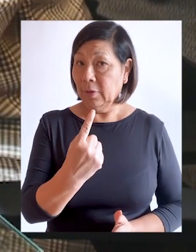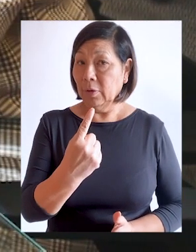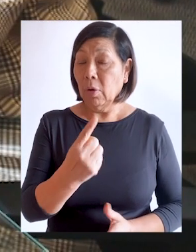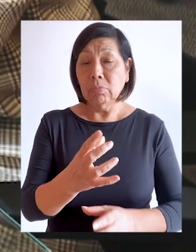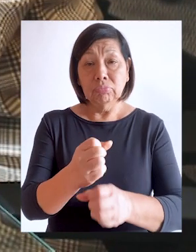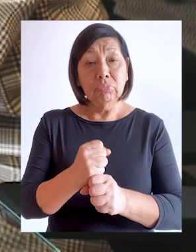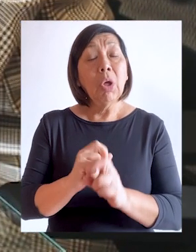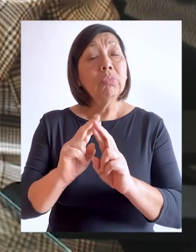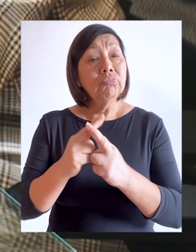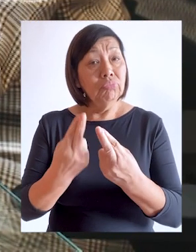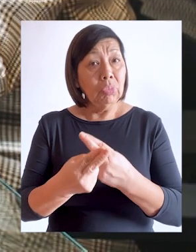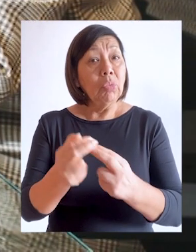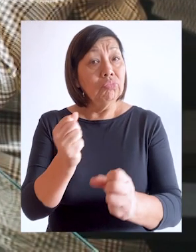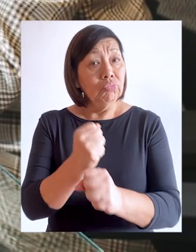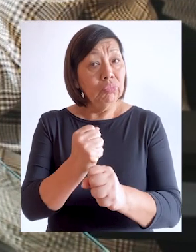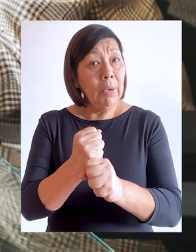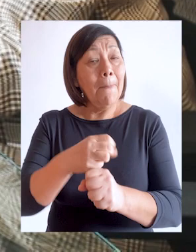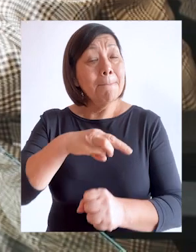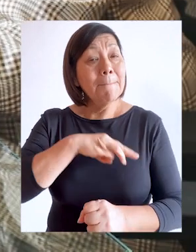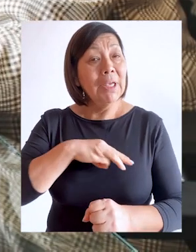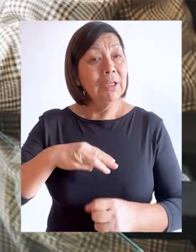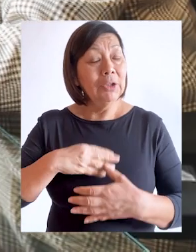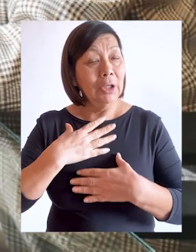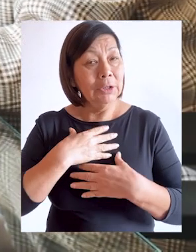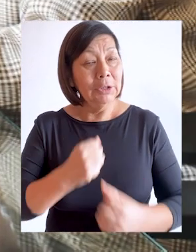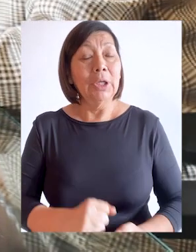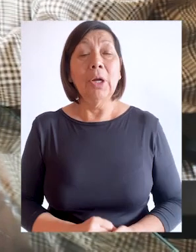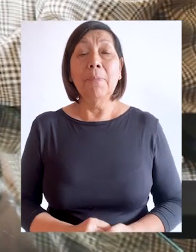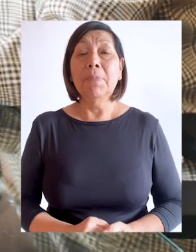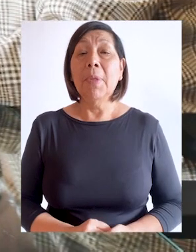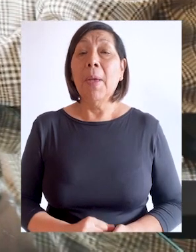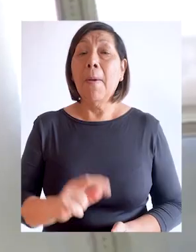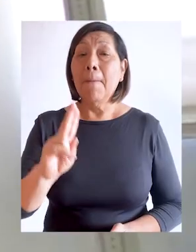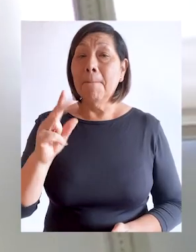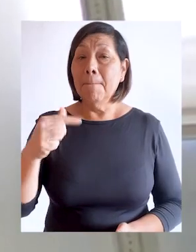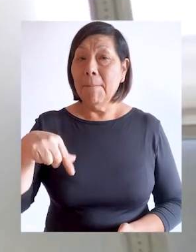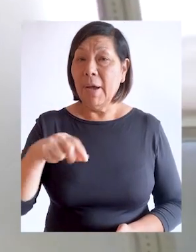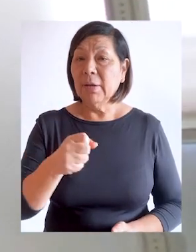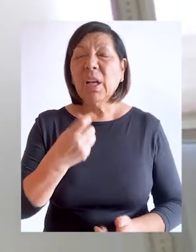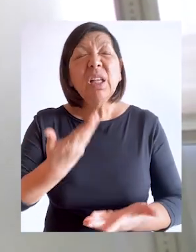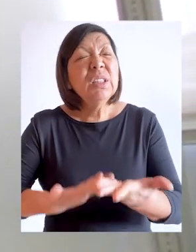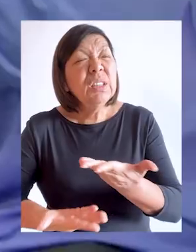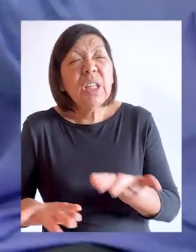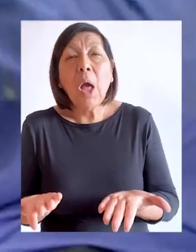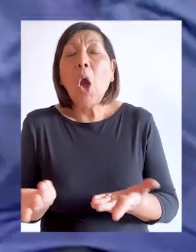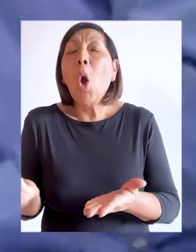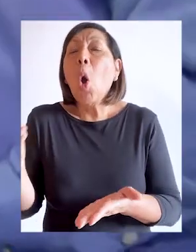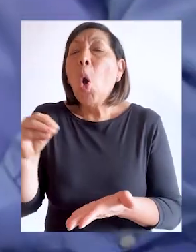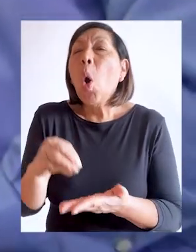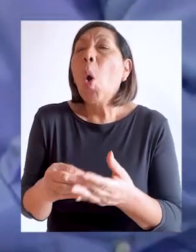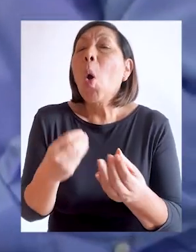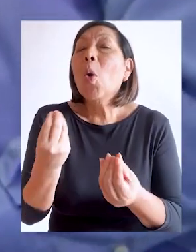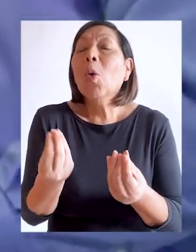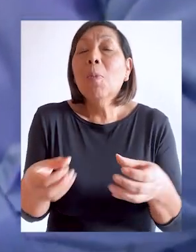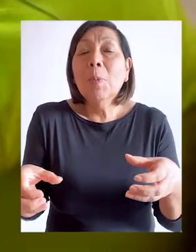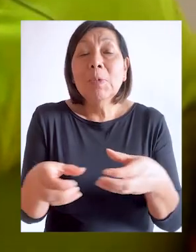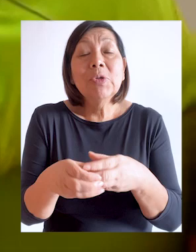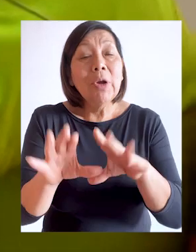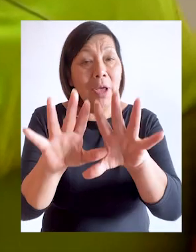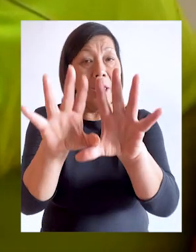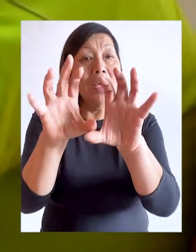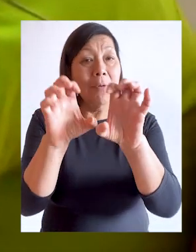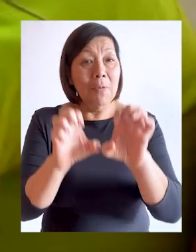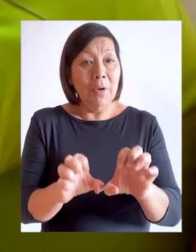una reunión de trabajo con el ministro de Salud, César Vázquez Sánchez, para verlo referido a la implementación de las comisiones evaluadoras